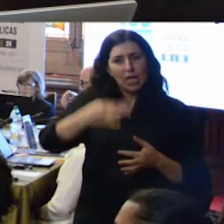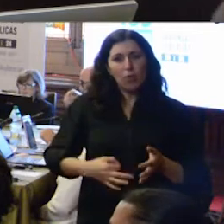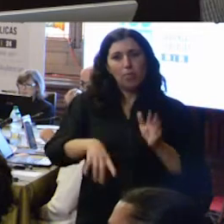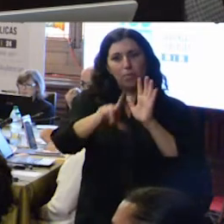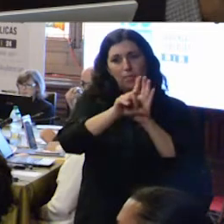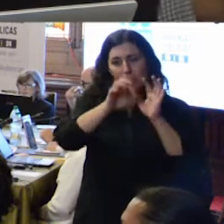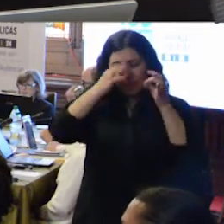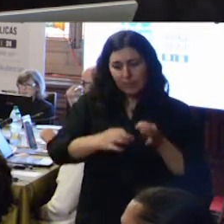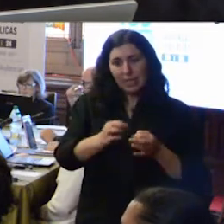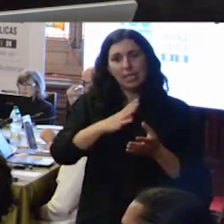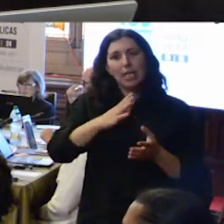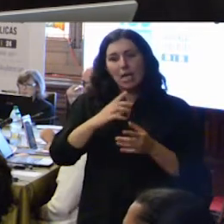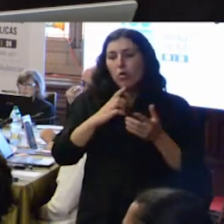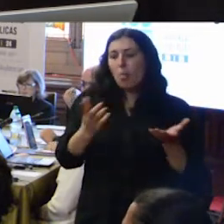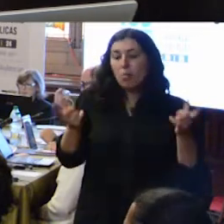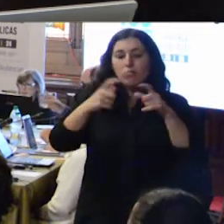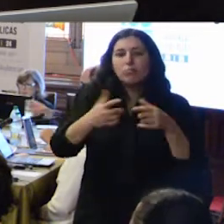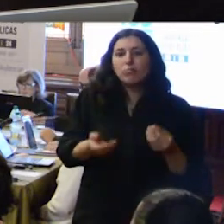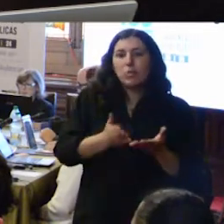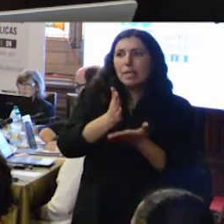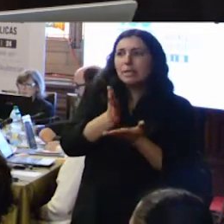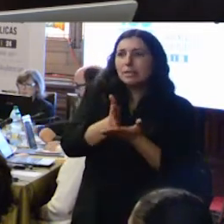de falta de seguimiento sobre las